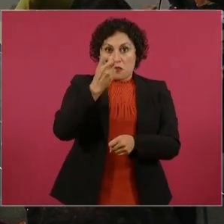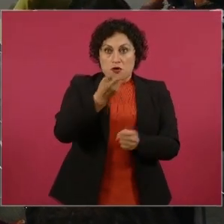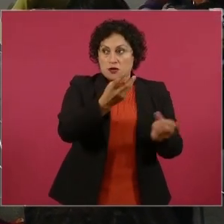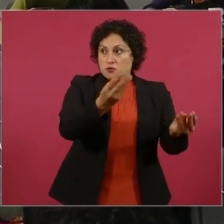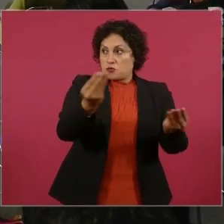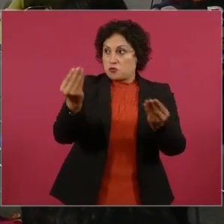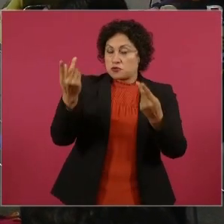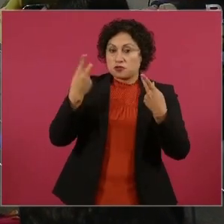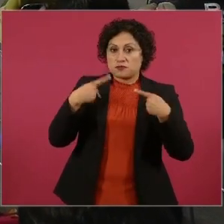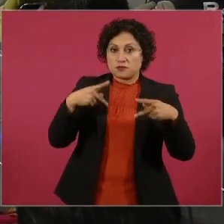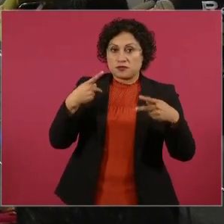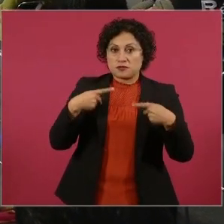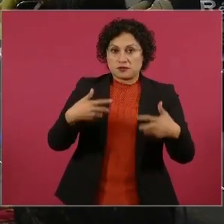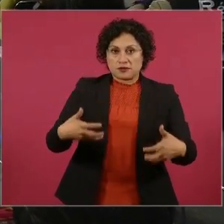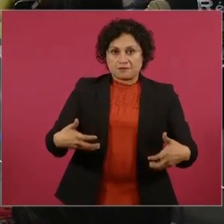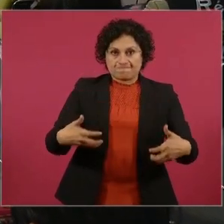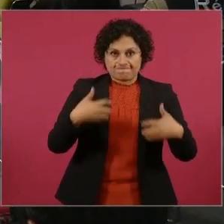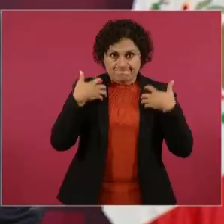muchos